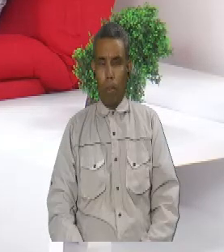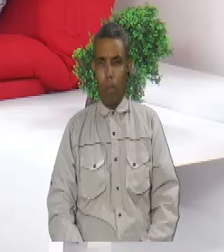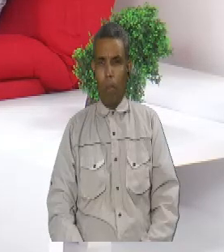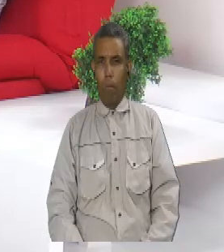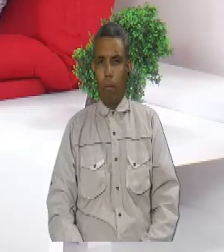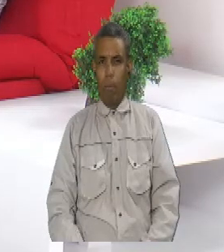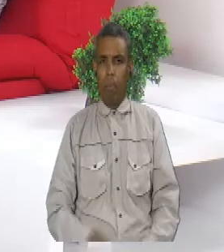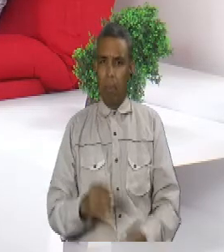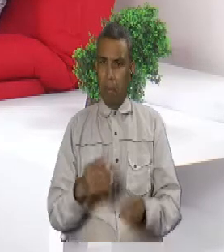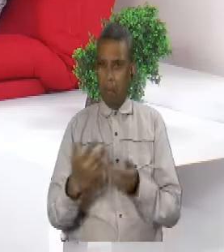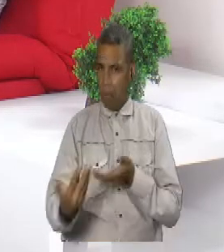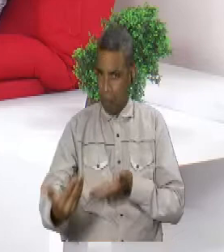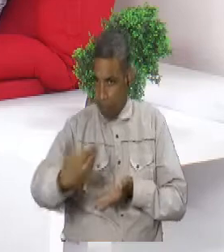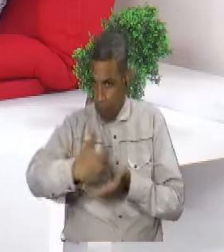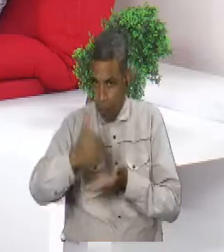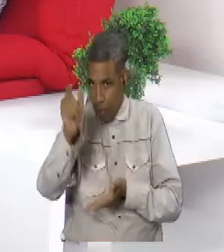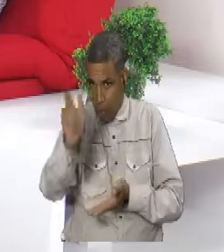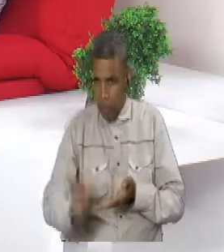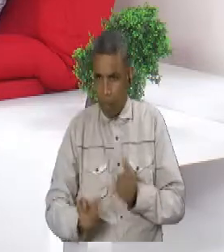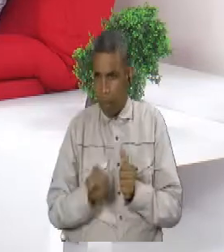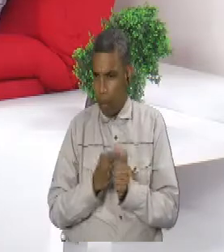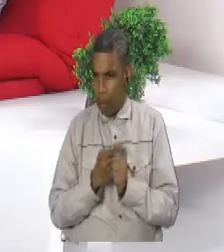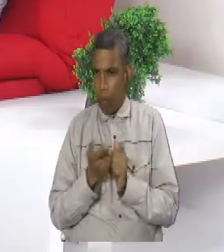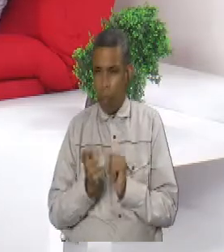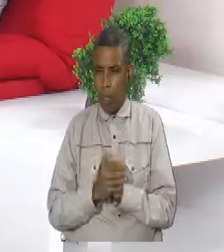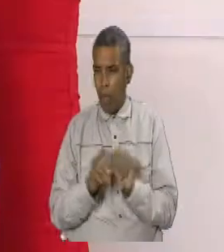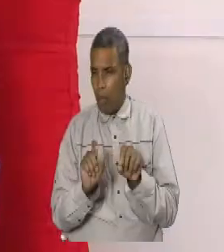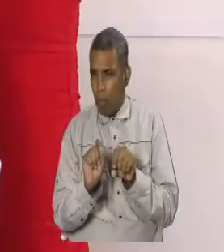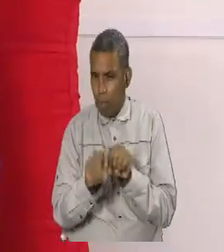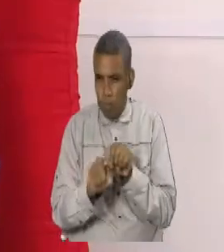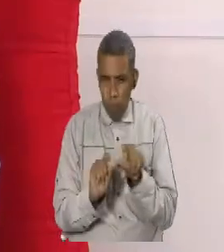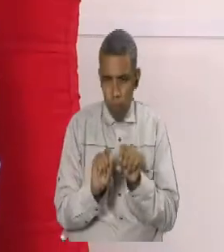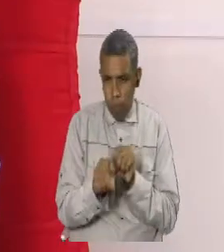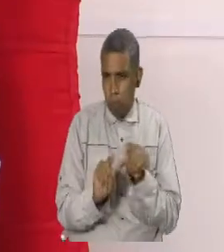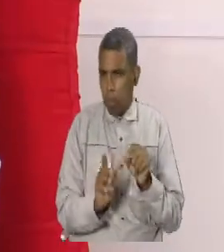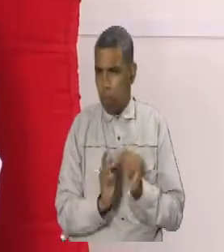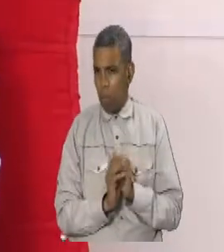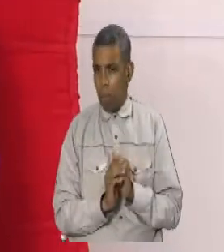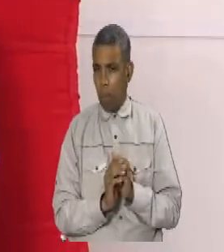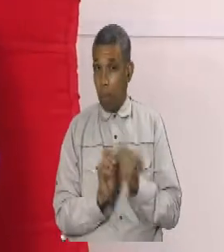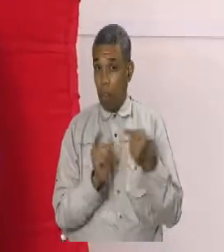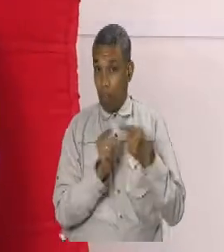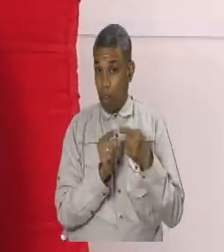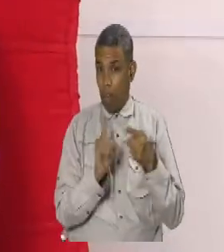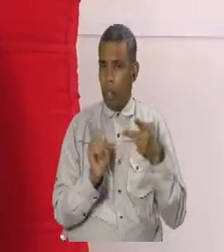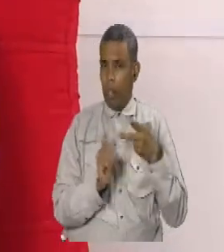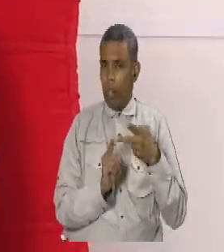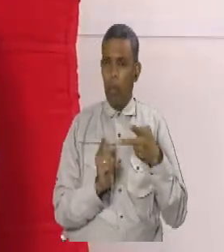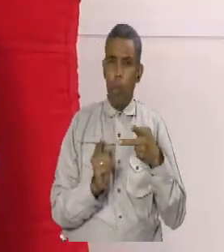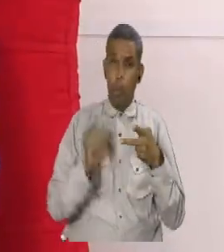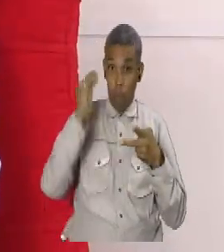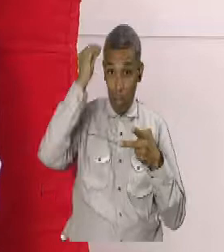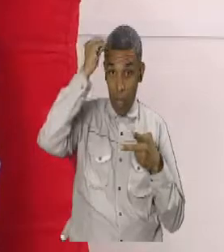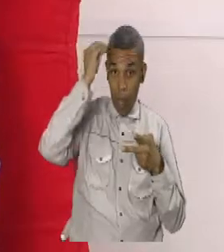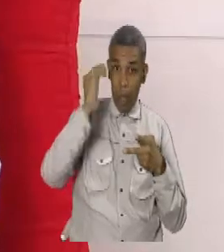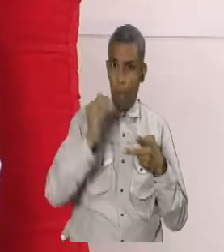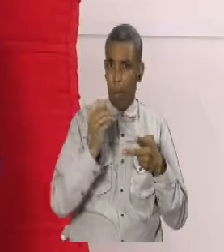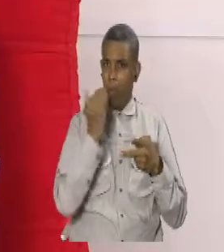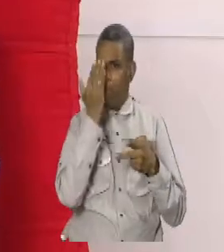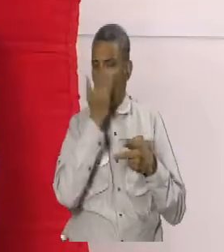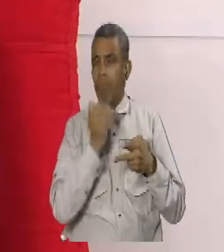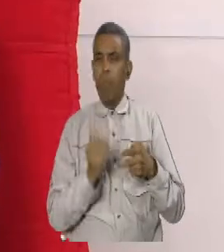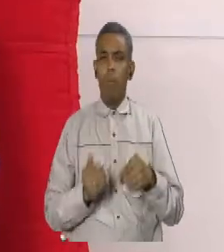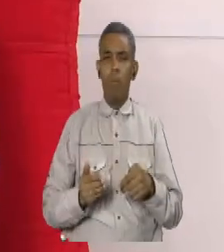consulta, la tricoscopía, que es la observación del cabello. Perfecto. Y determinamos las causas. Podemos hacer